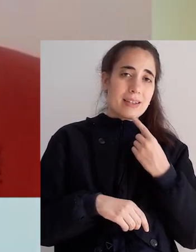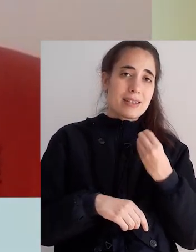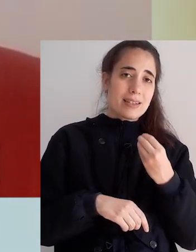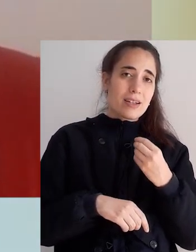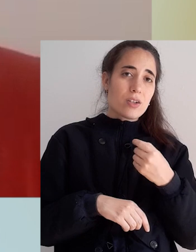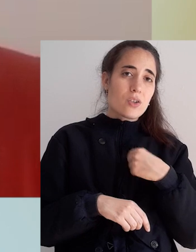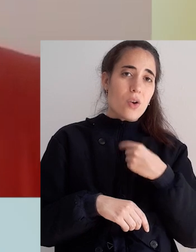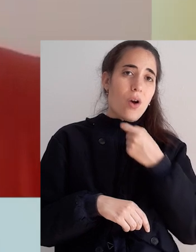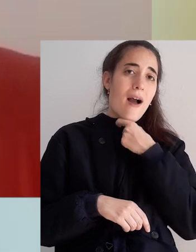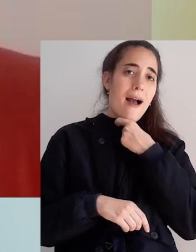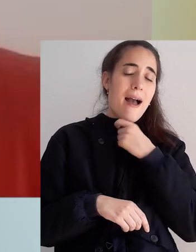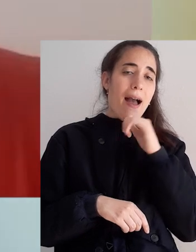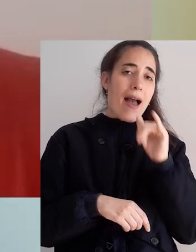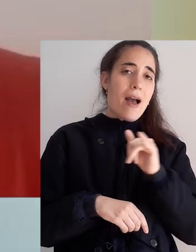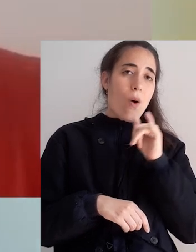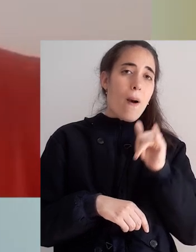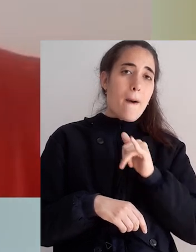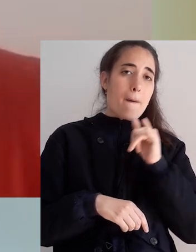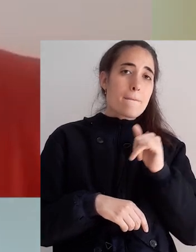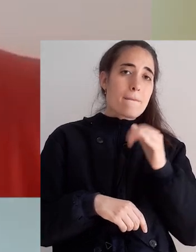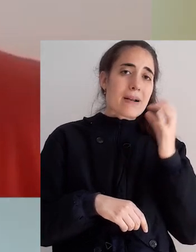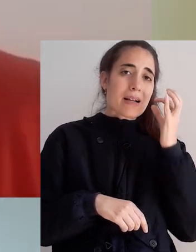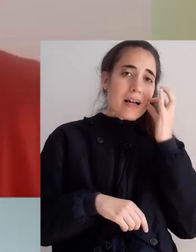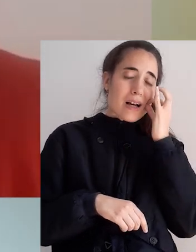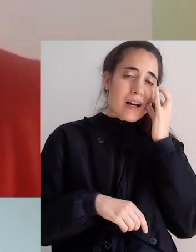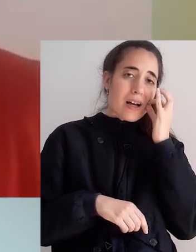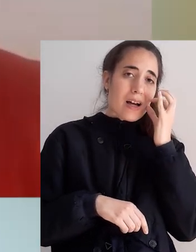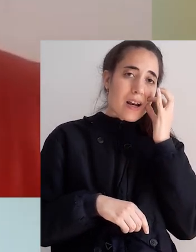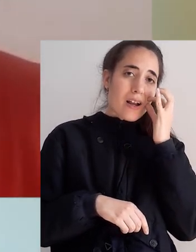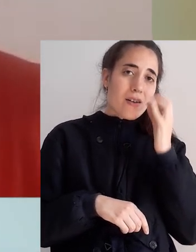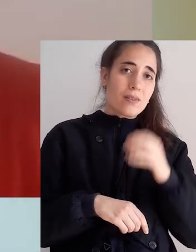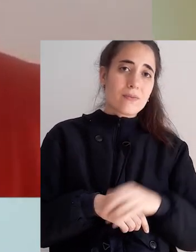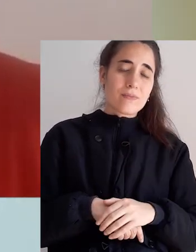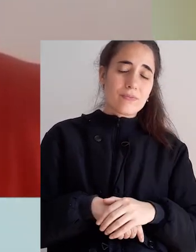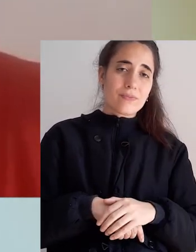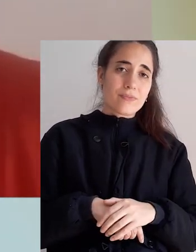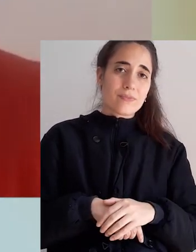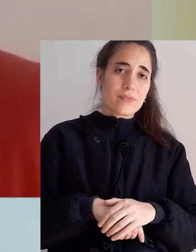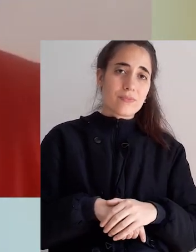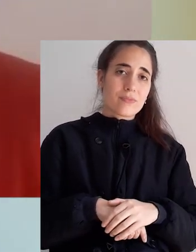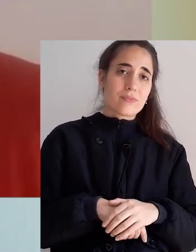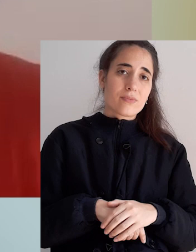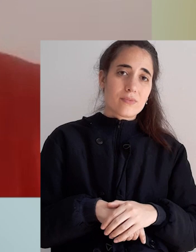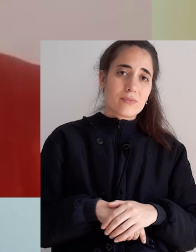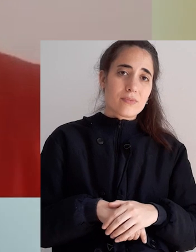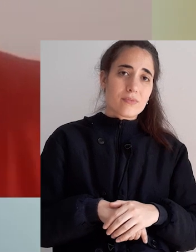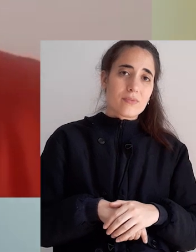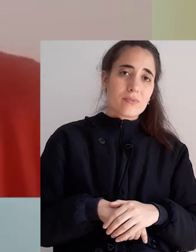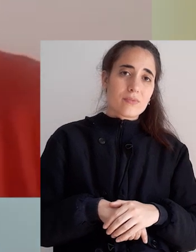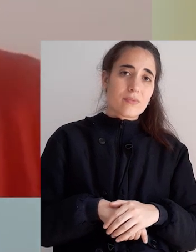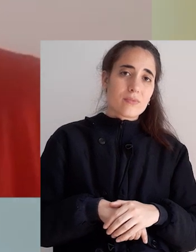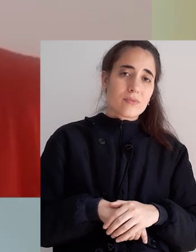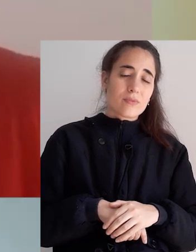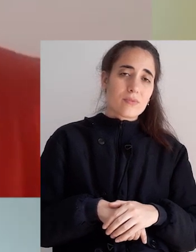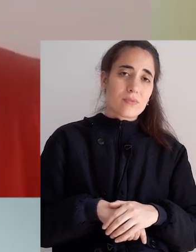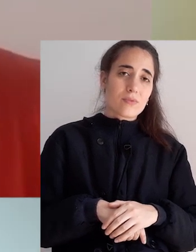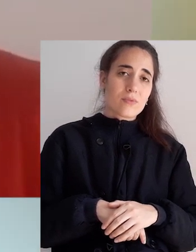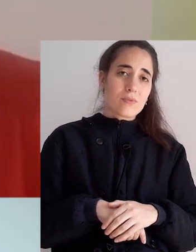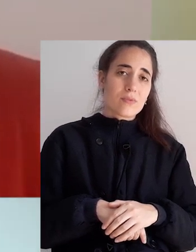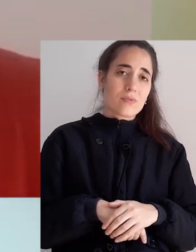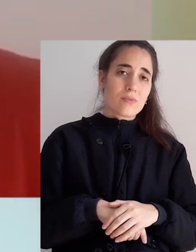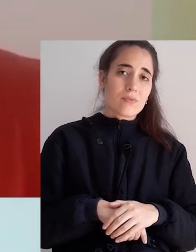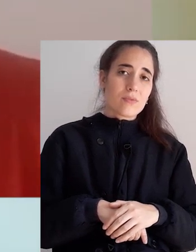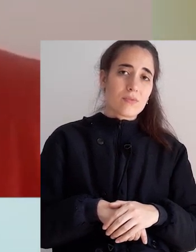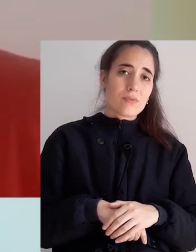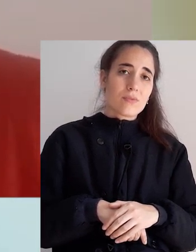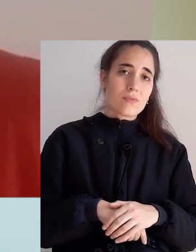estas elecciones del 2025, lo llamado las elecciones del medio o de media, en